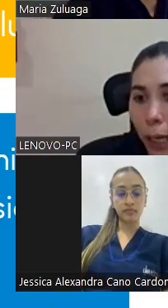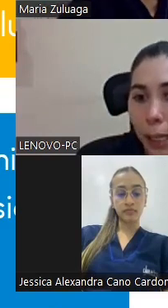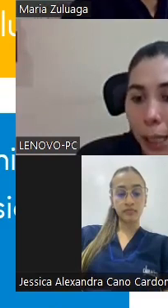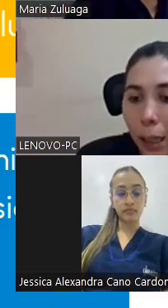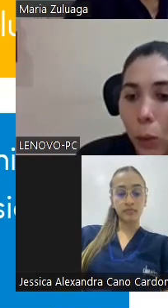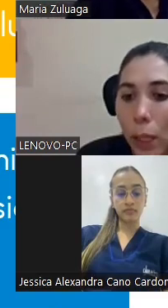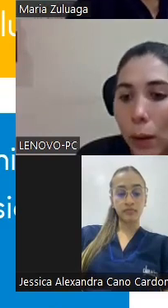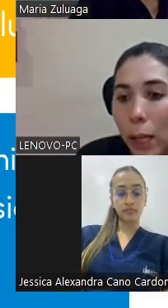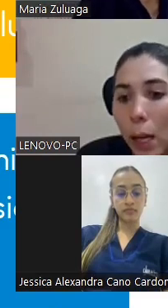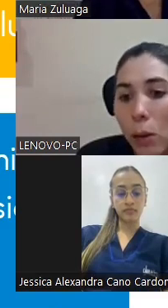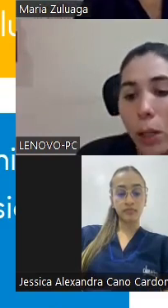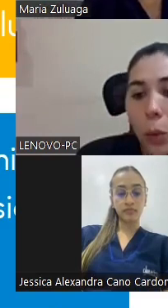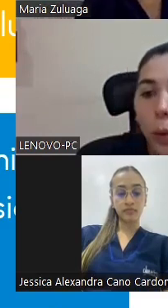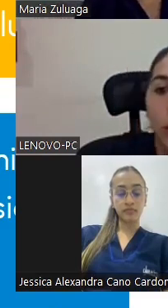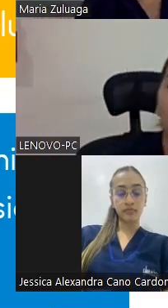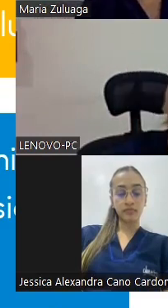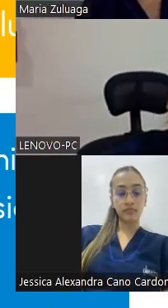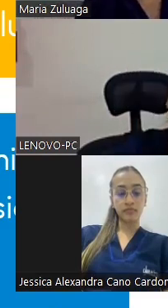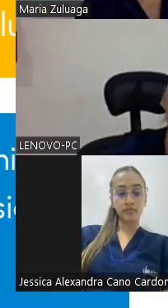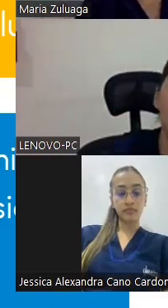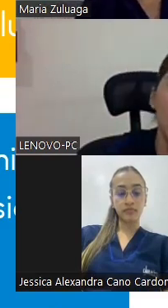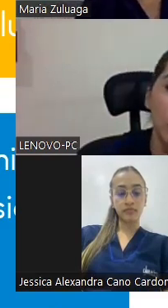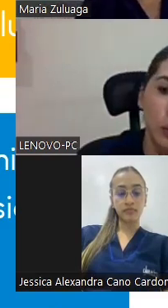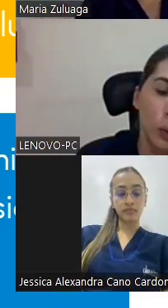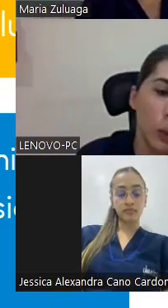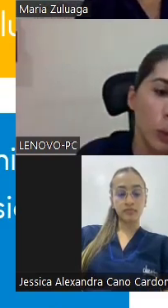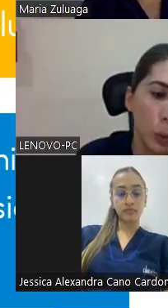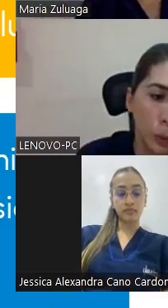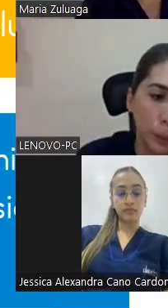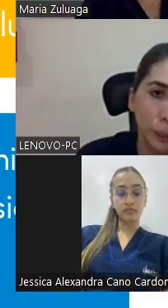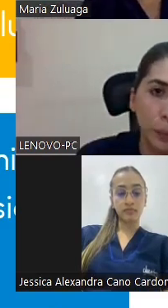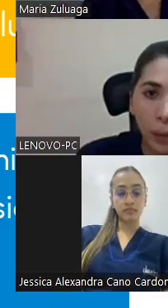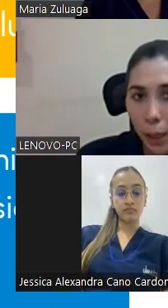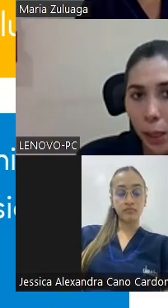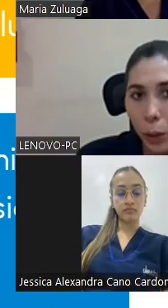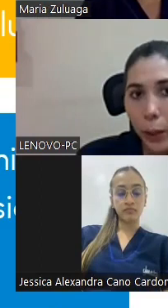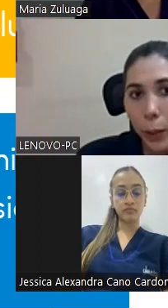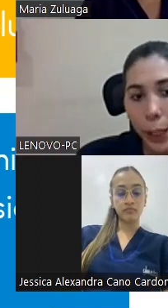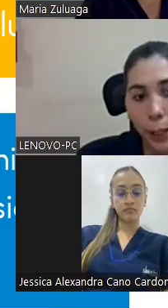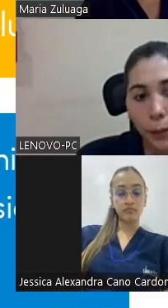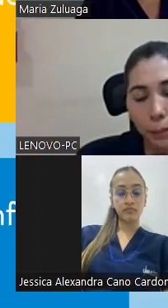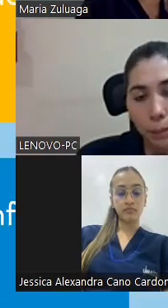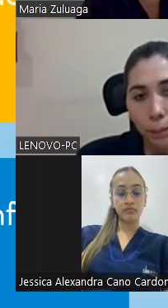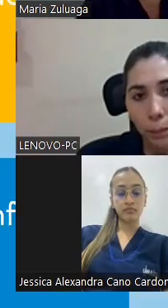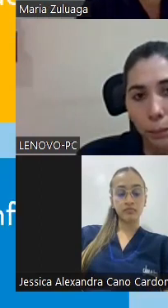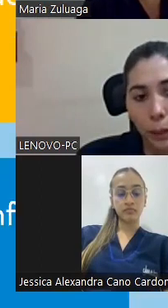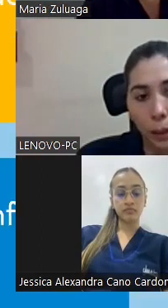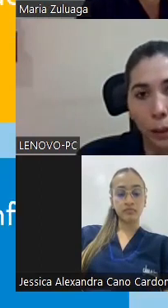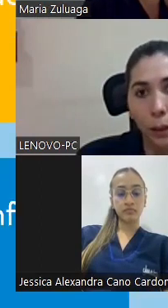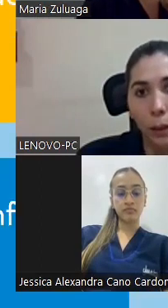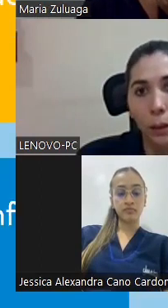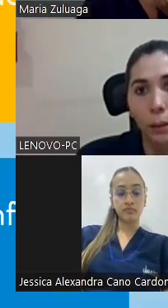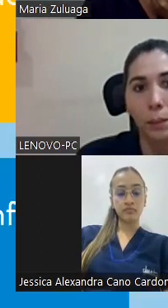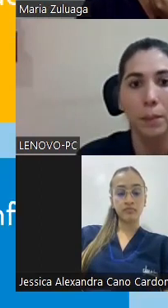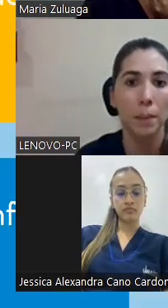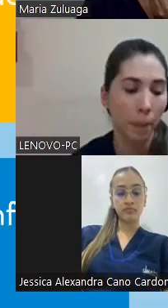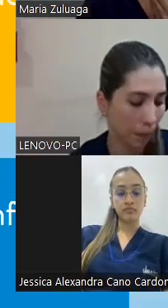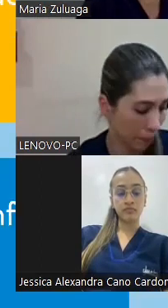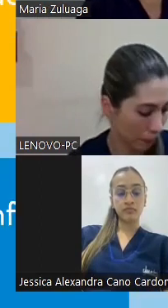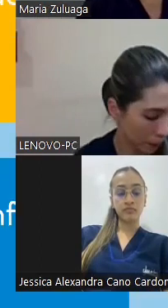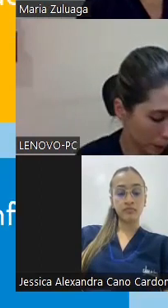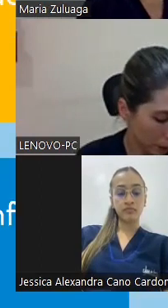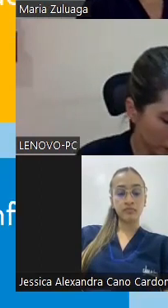Reconocimiento de la creciente vulnerabilidad de los individuos y el permiso de sus sustitutos, en caso de que lo requieran. En cuanto